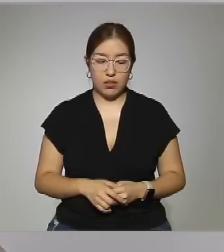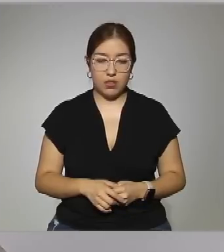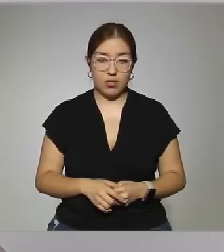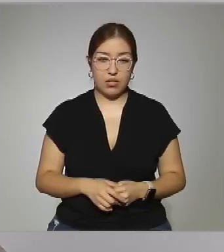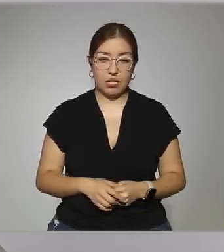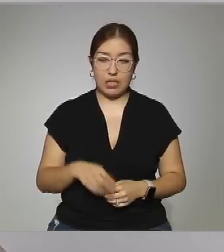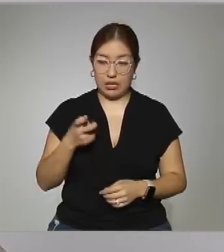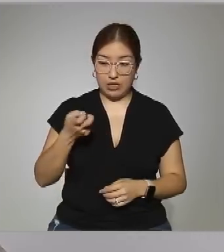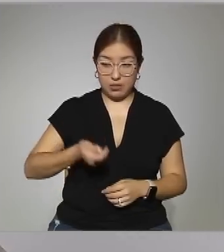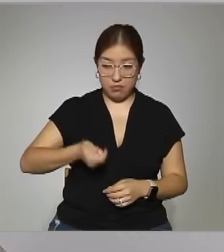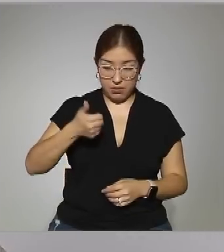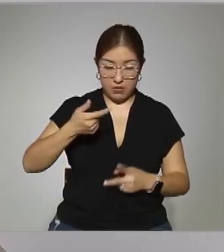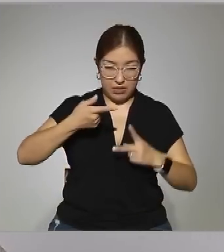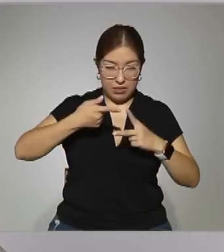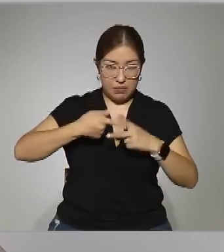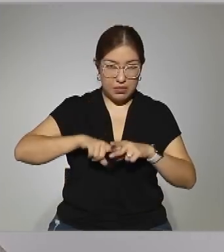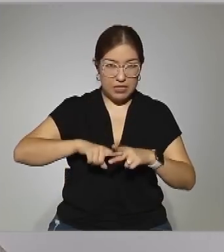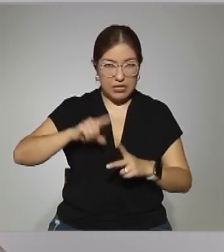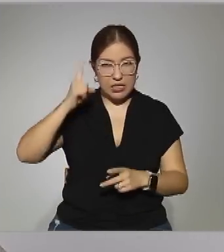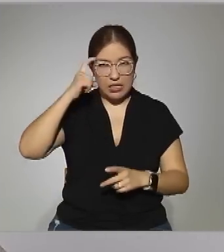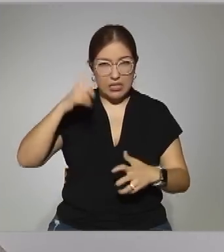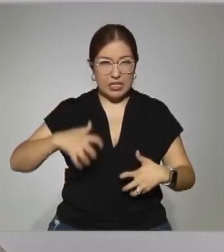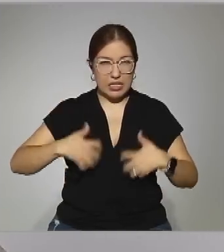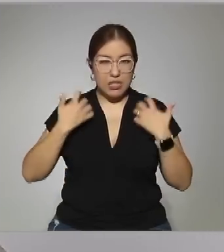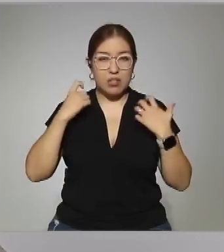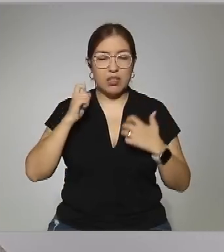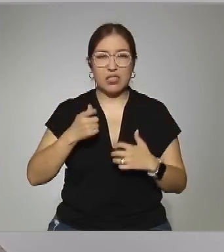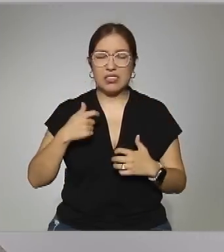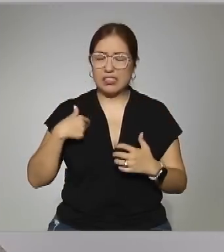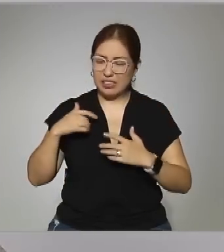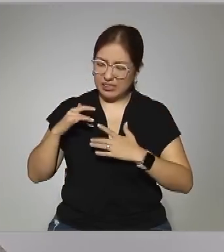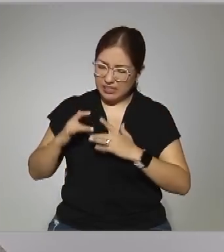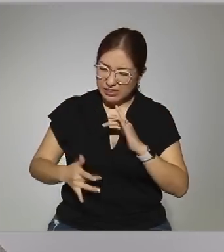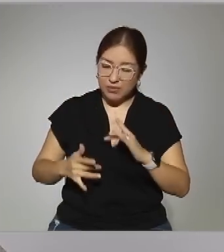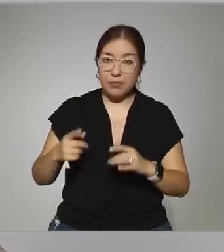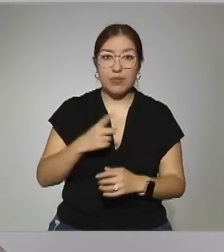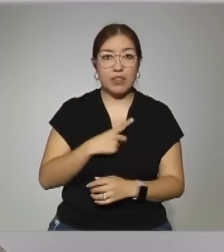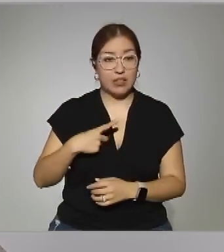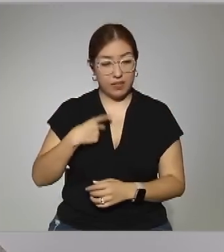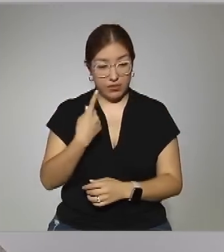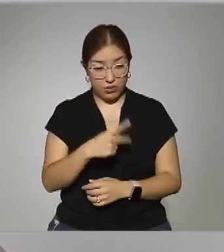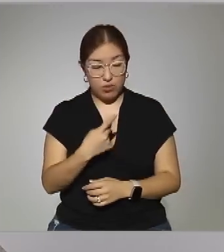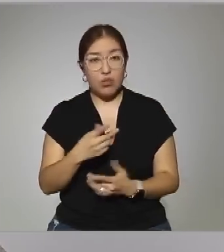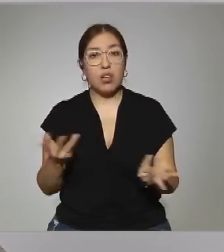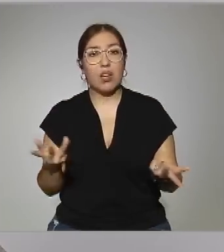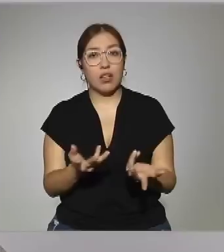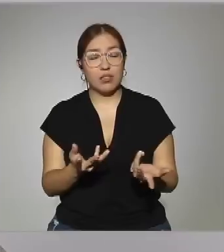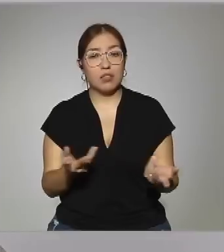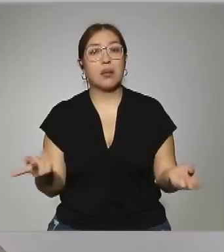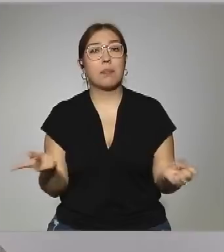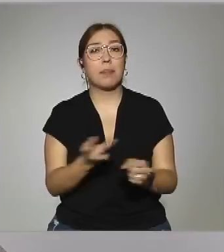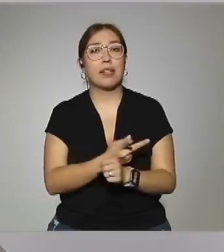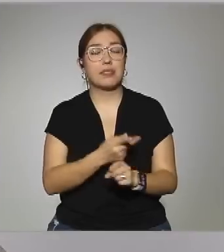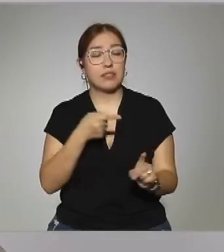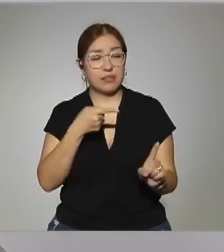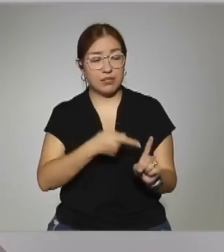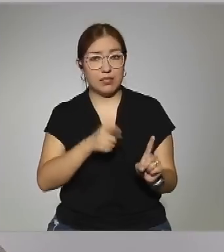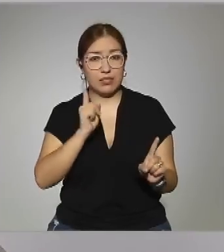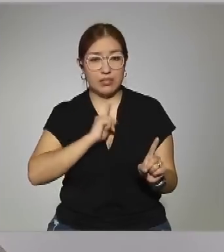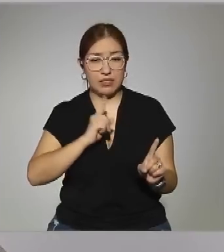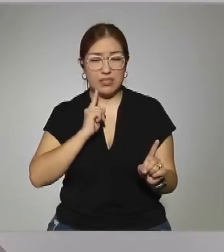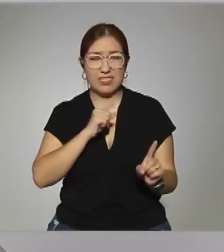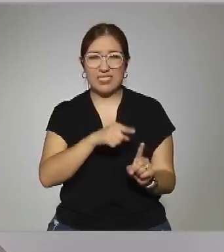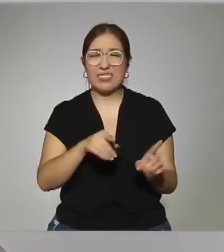una primera manifestación que está desconectada de algo. Y entonces un poco la tarea y la labor es qué es lo que está sucediendo, que eso está,